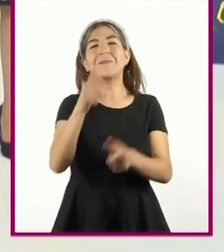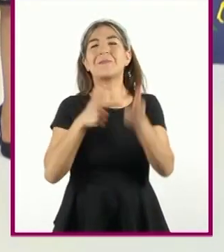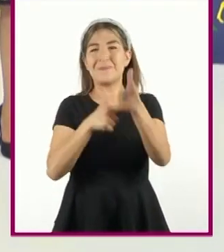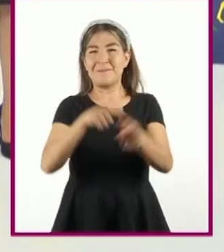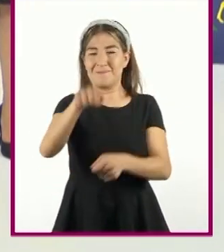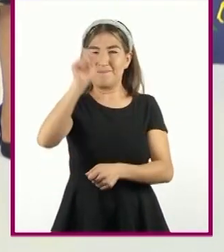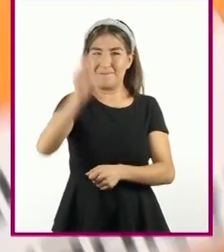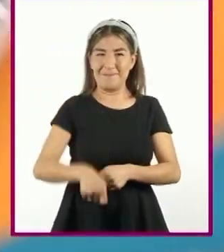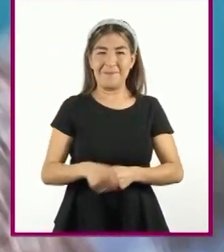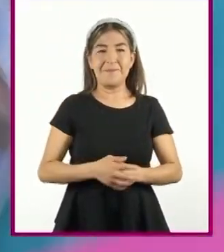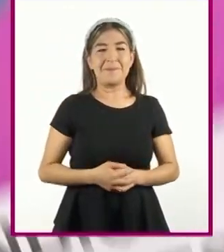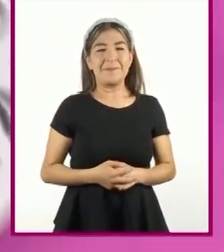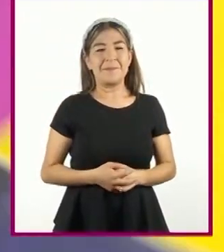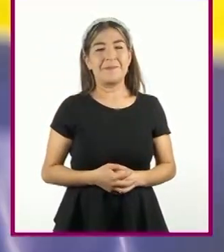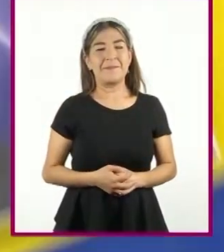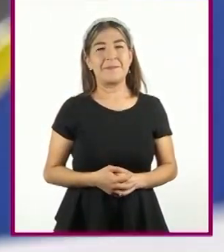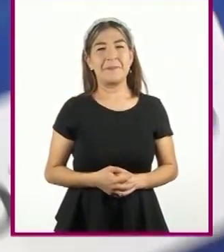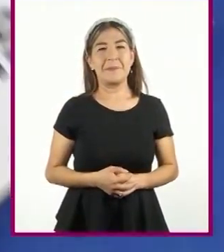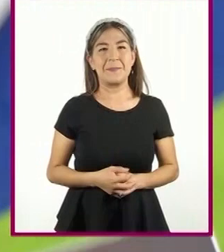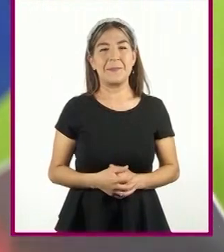De acuerdo.